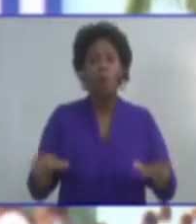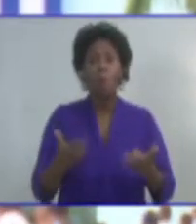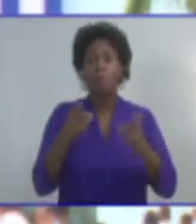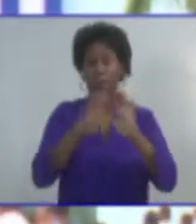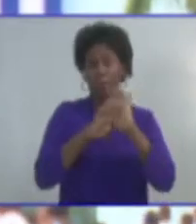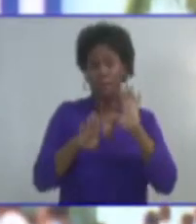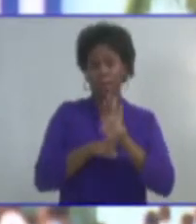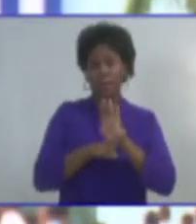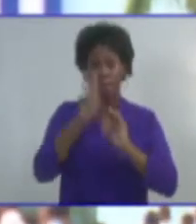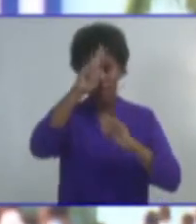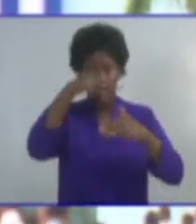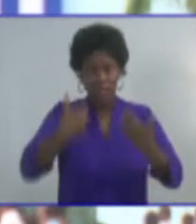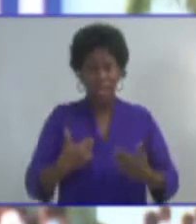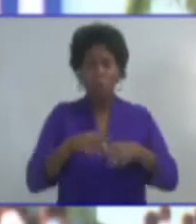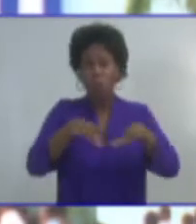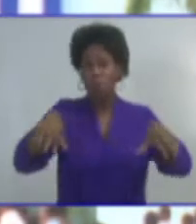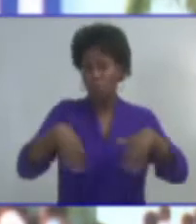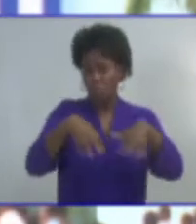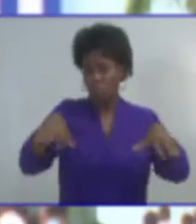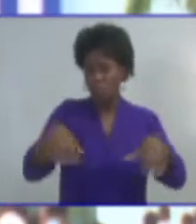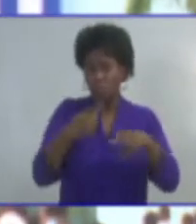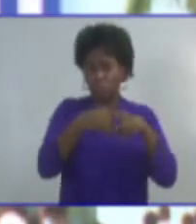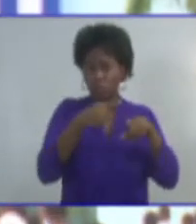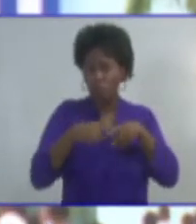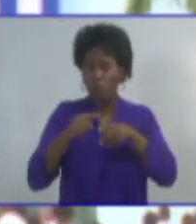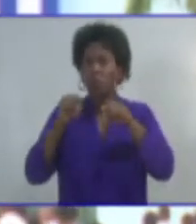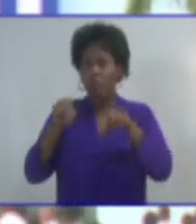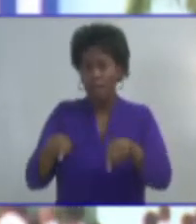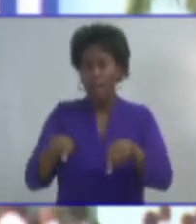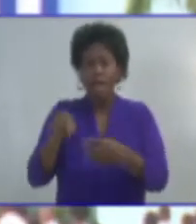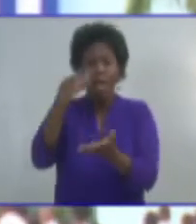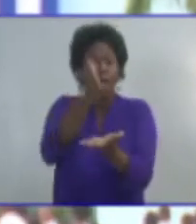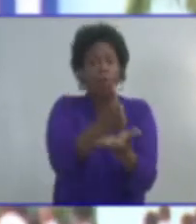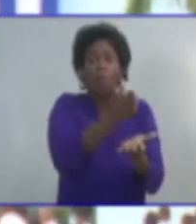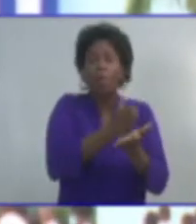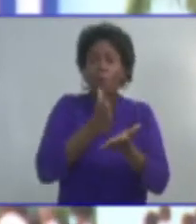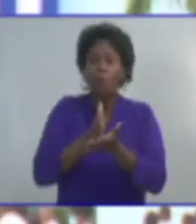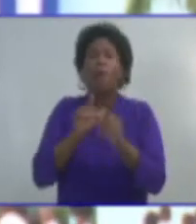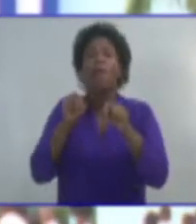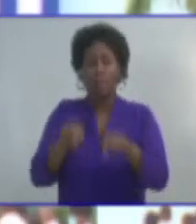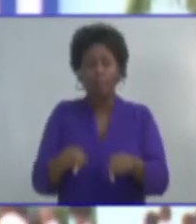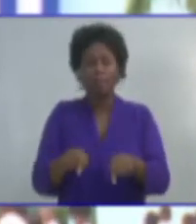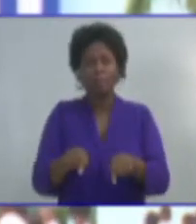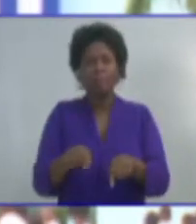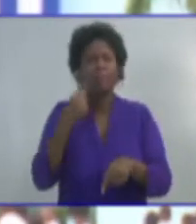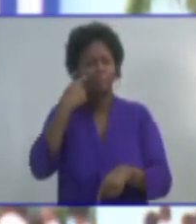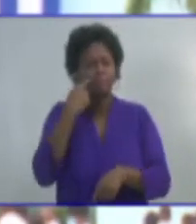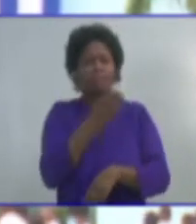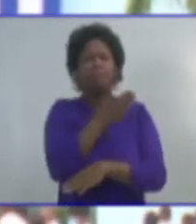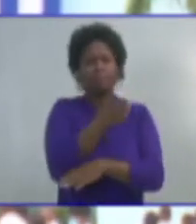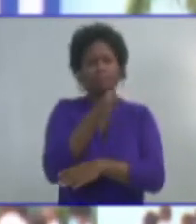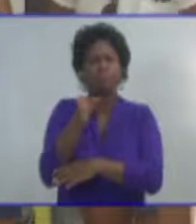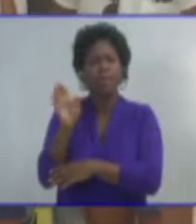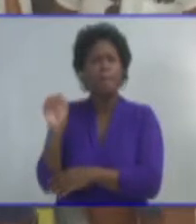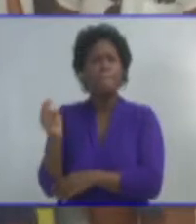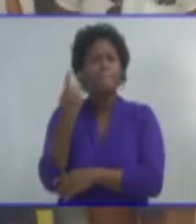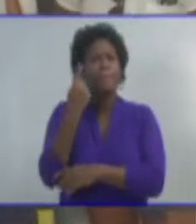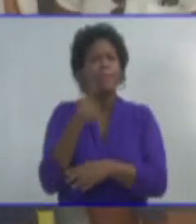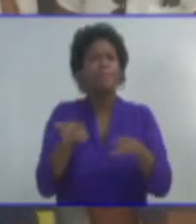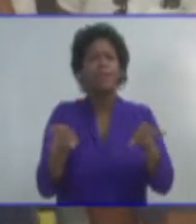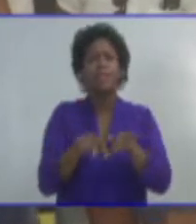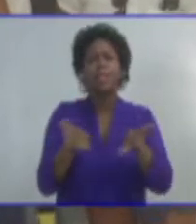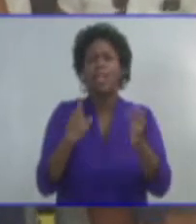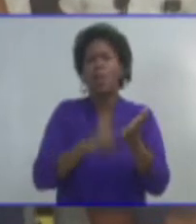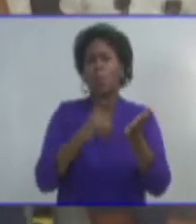medidas sanitarias y las condiciones materiales que tienen los centros educativos guantanameros, realizó un recorrido el primer secretario